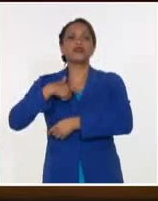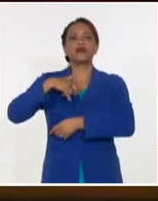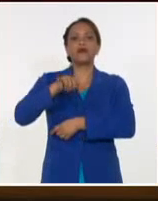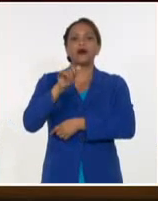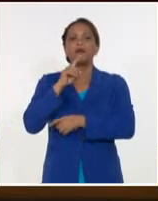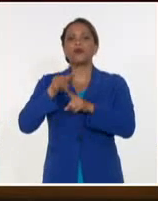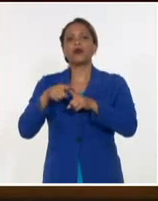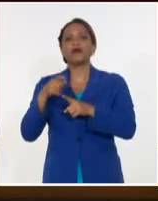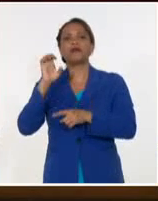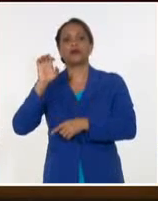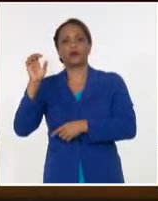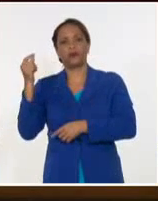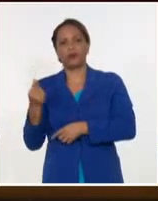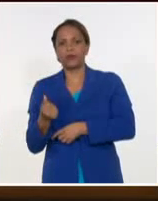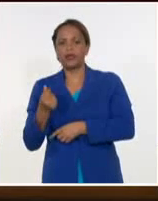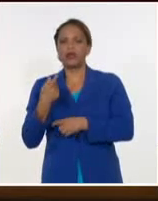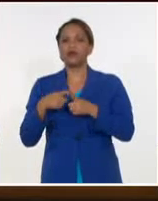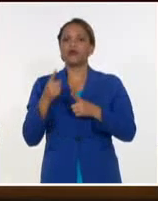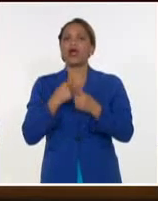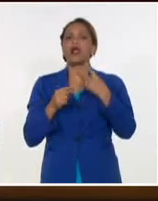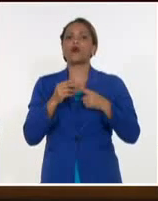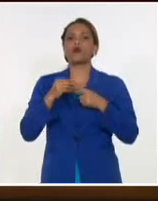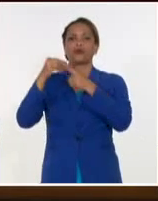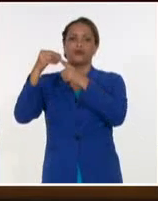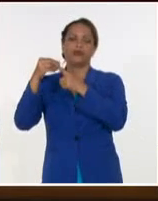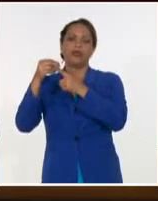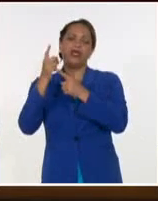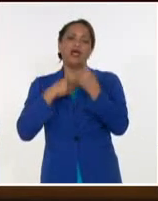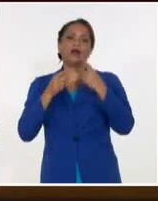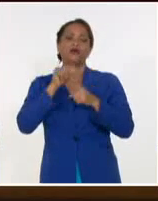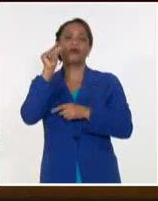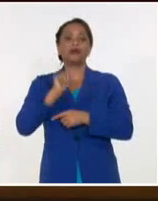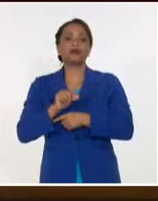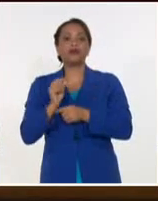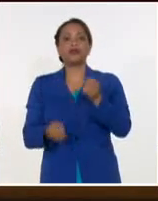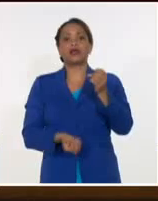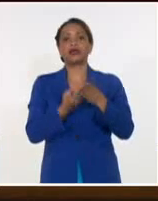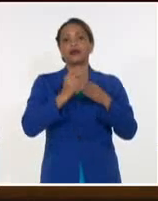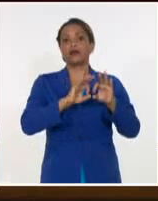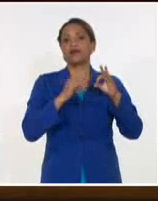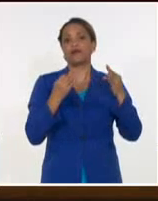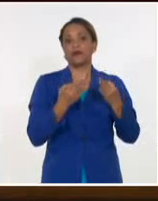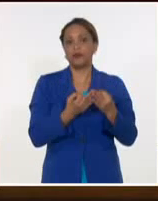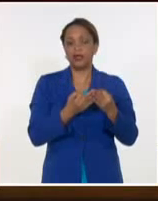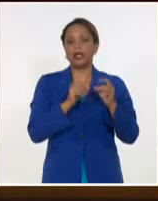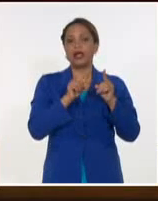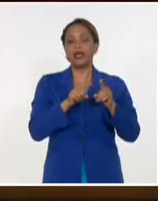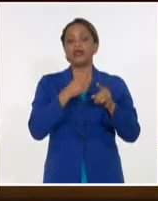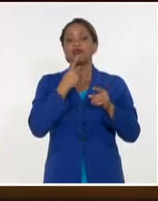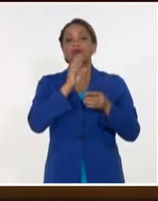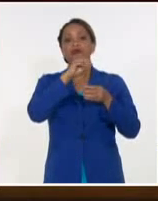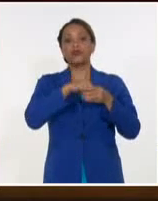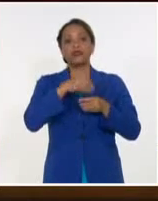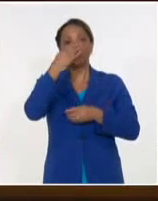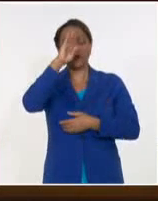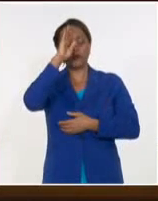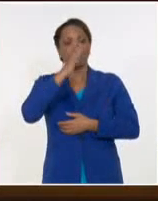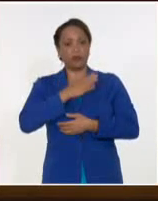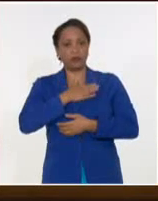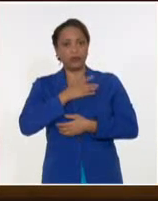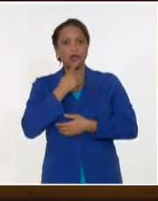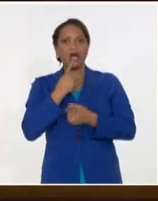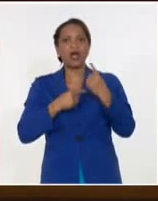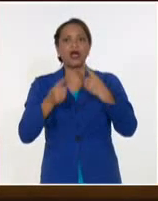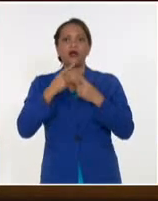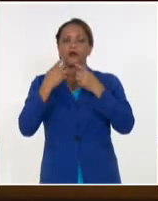o es un tema opcional. Los que han ido y han fundado y han creado tienen en su patria un punto de referencia,